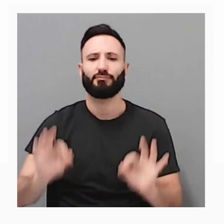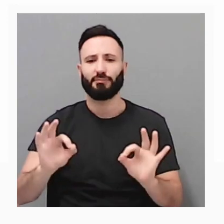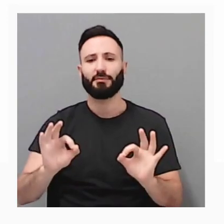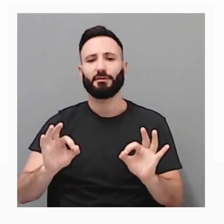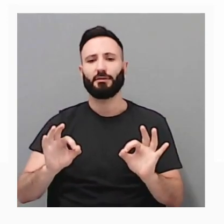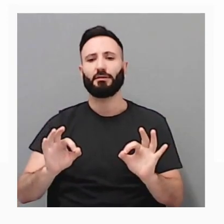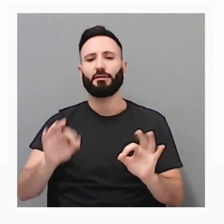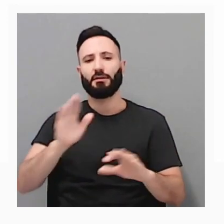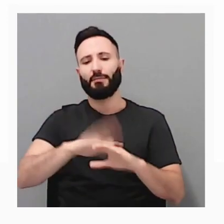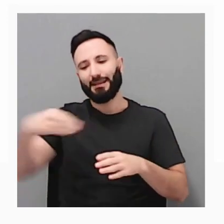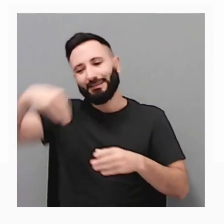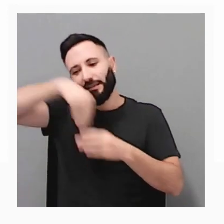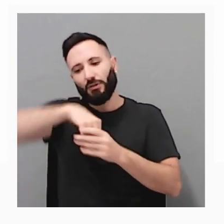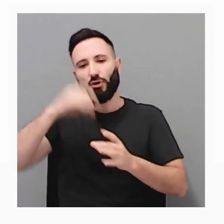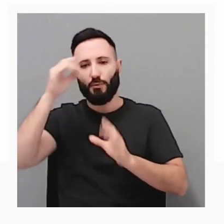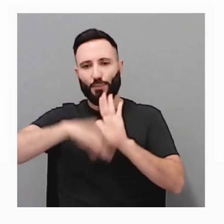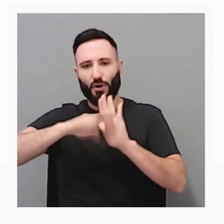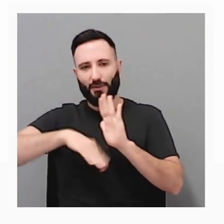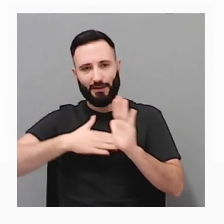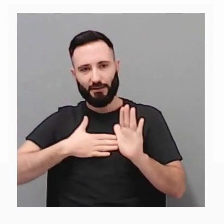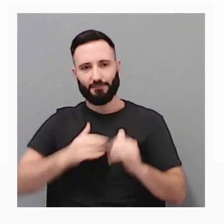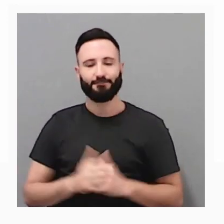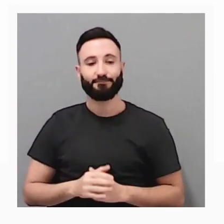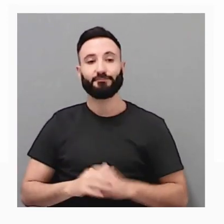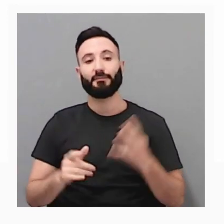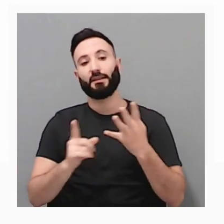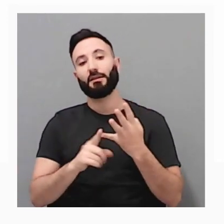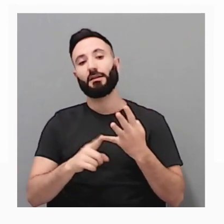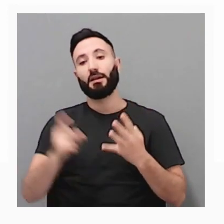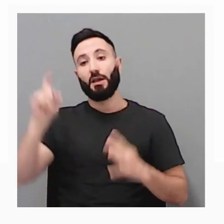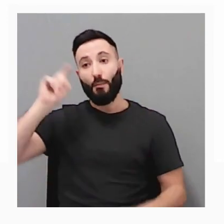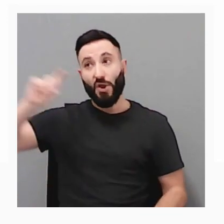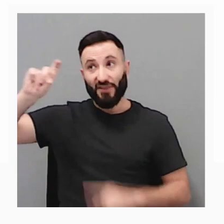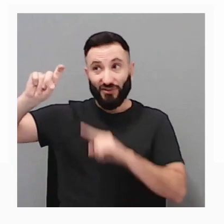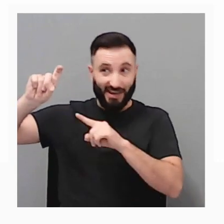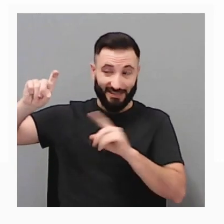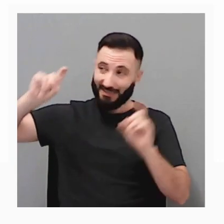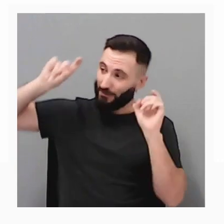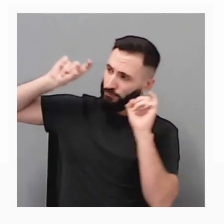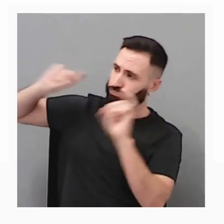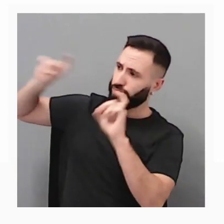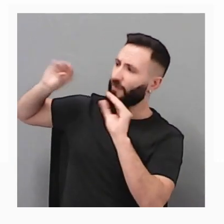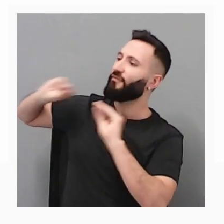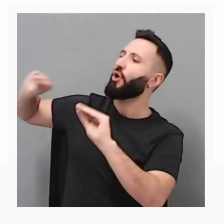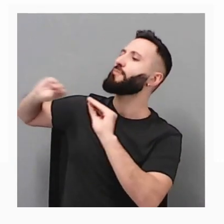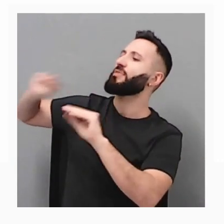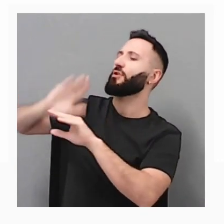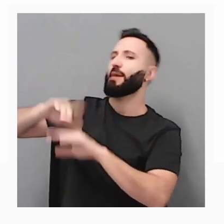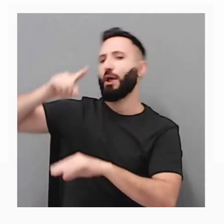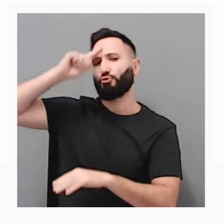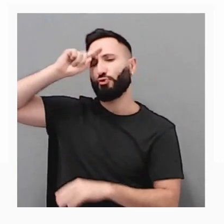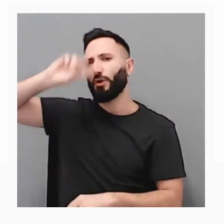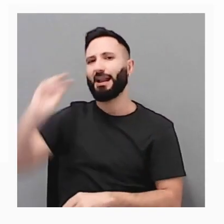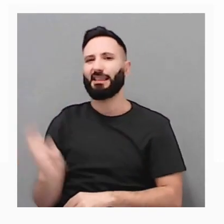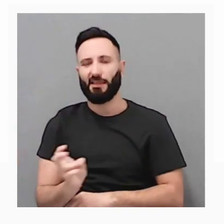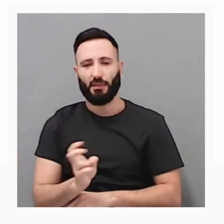forman parte de este programa. Formar a los maestros y maestras en interculturalidad, a las personas que enseñan a